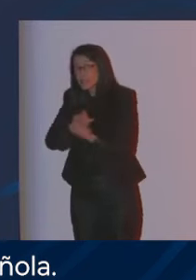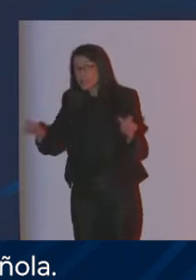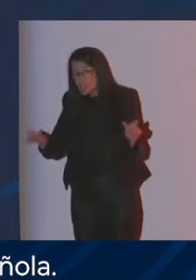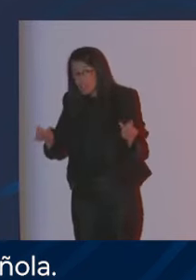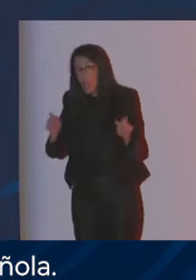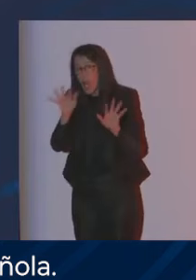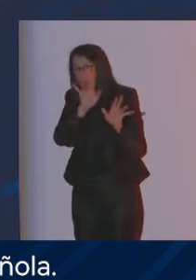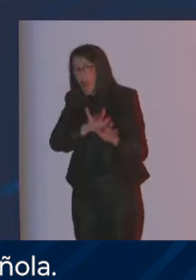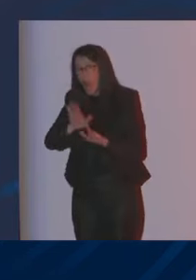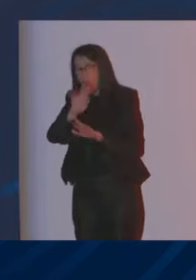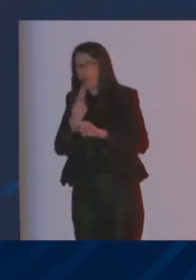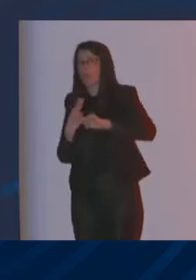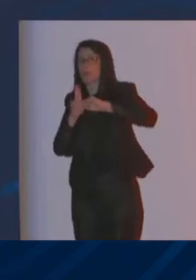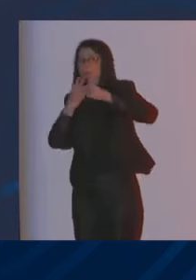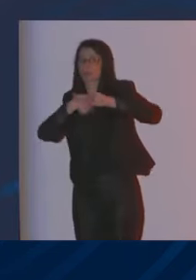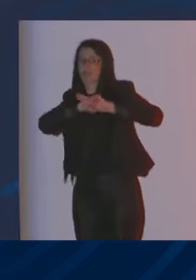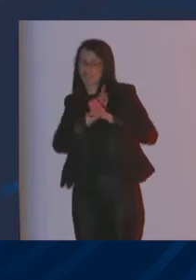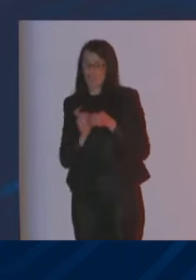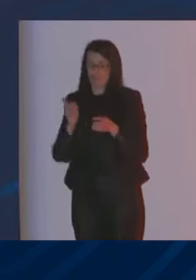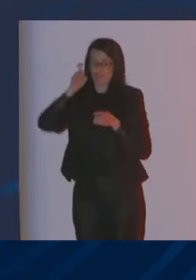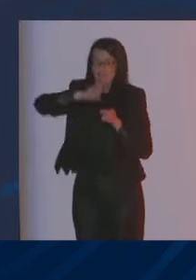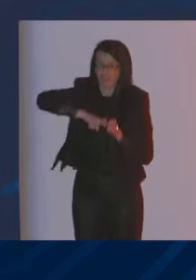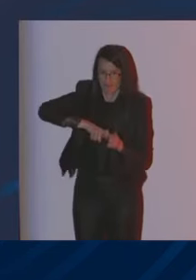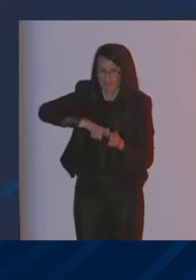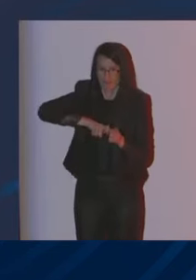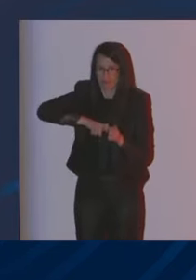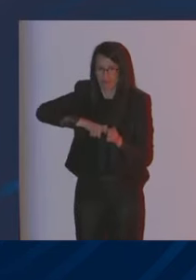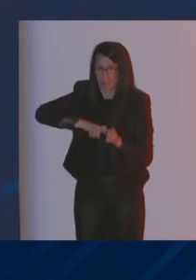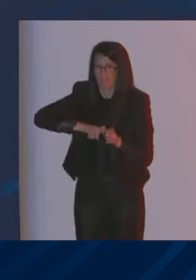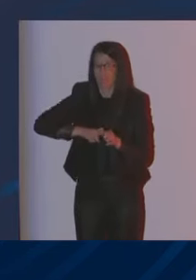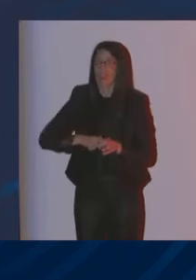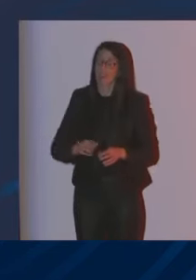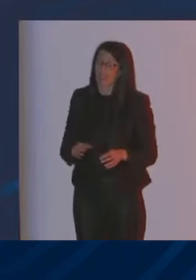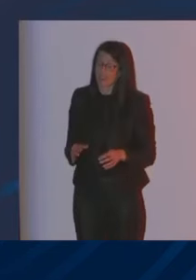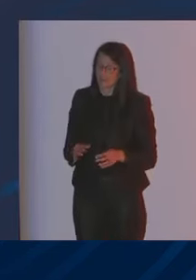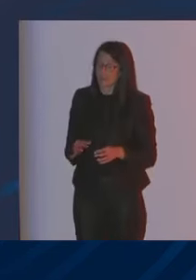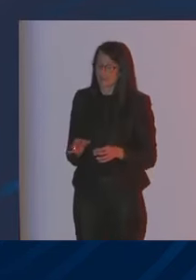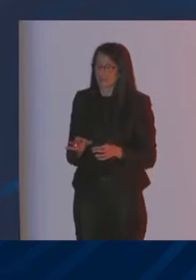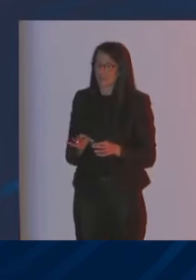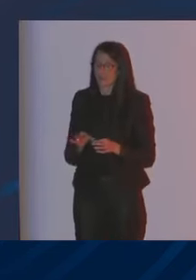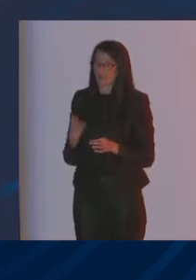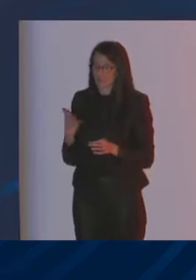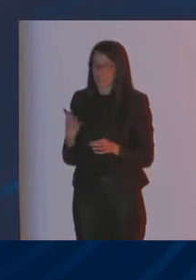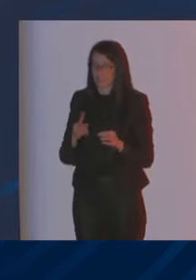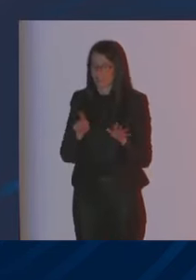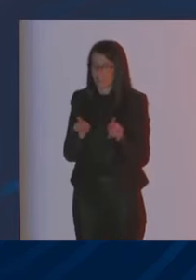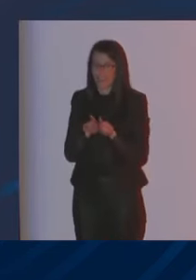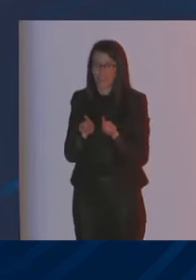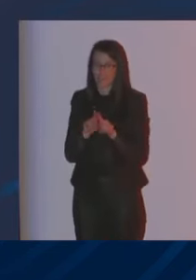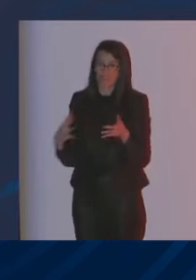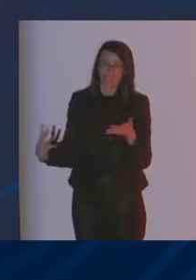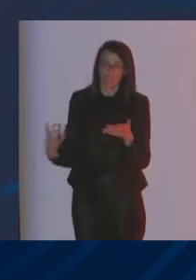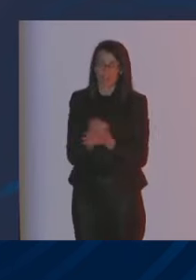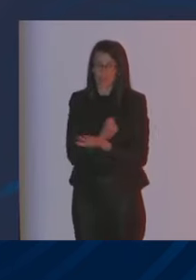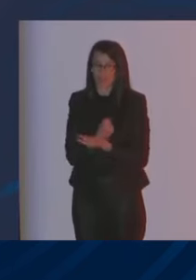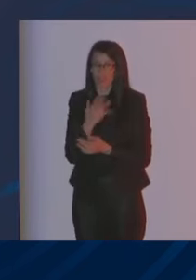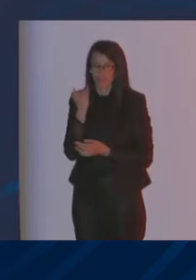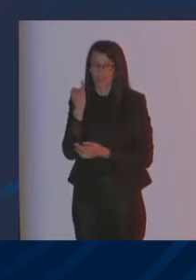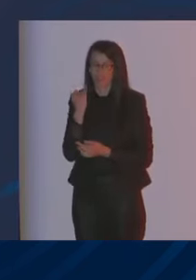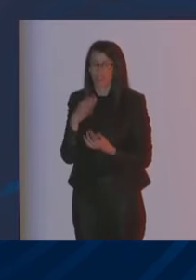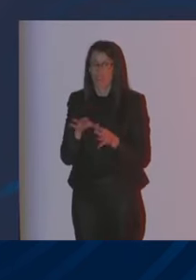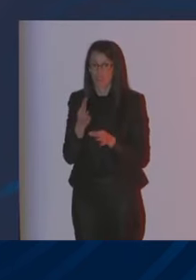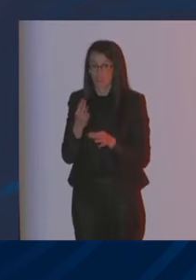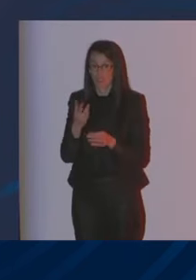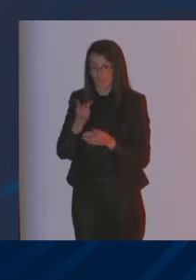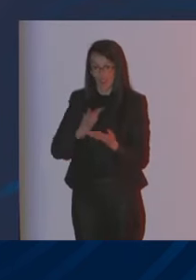Española. ¡Ay! ¡Qué suerte tengo de tenerlas! Entre nosotras nos